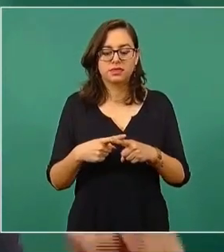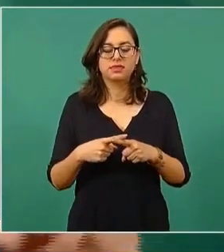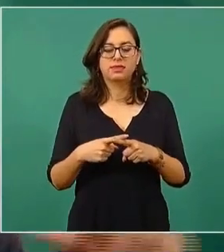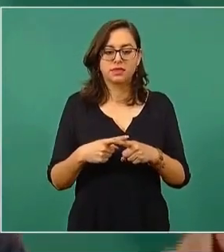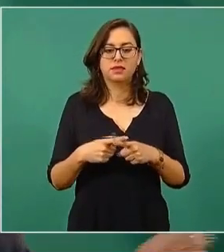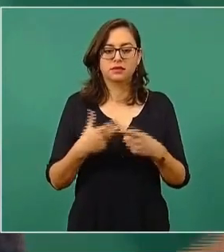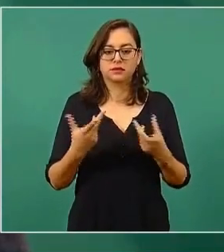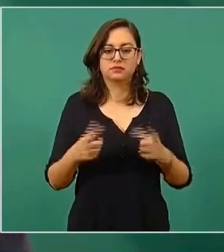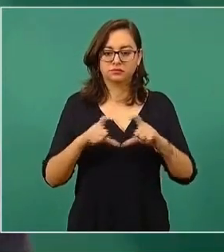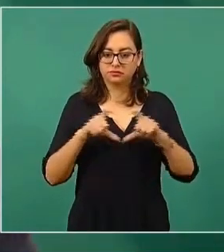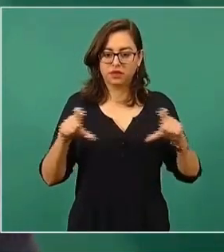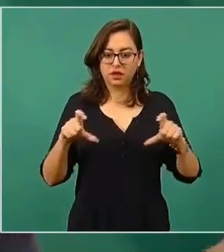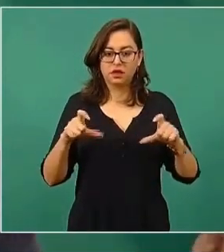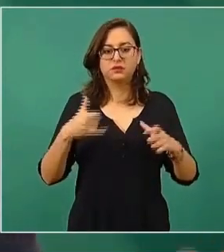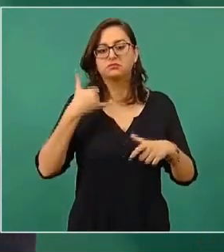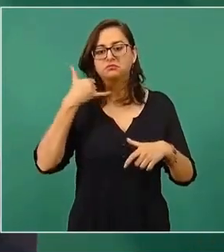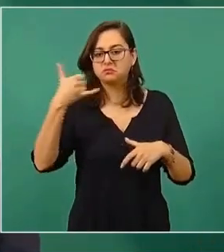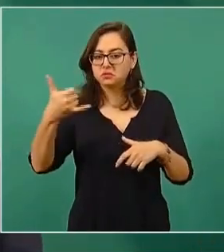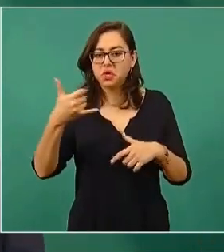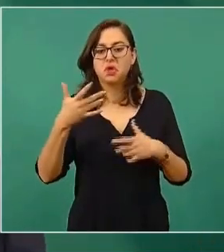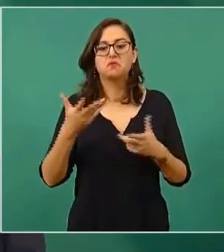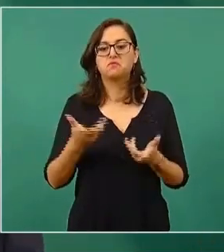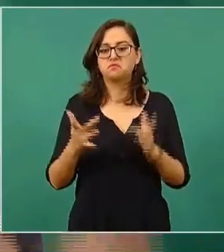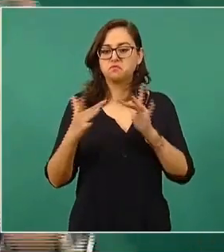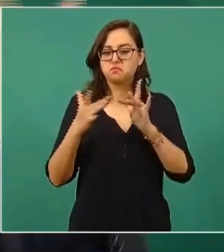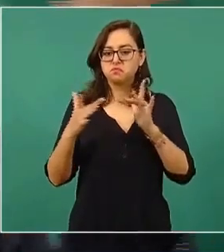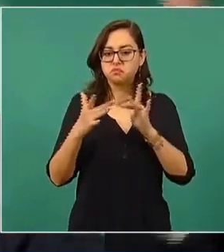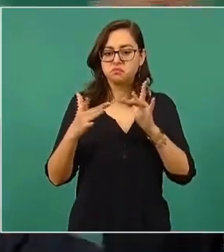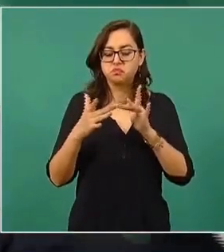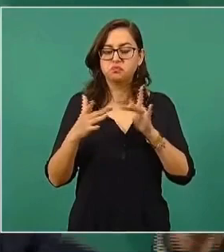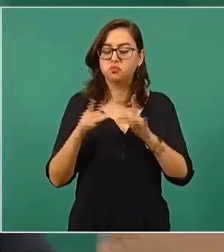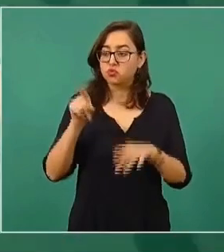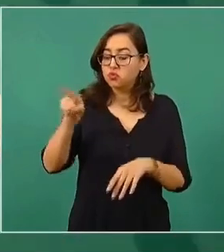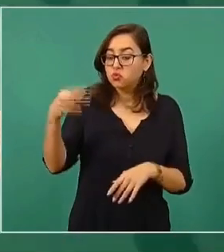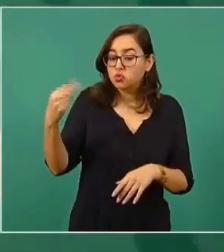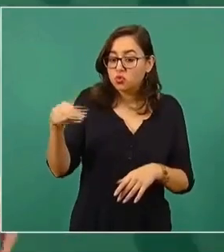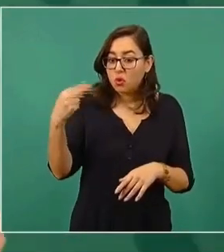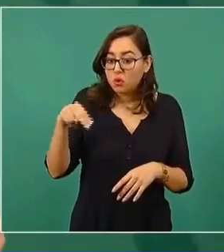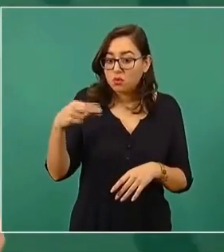y traía su teléfono. Usted es fulano de tal,